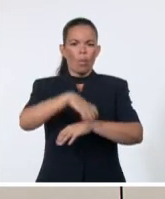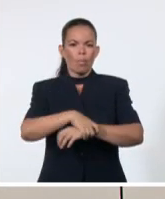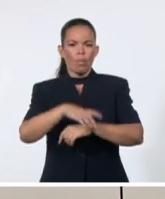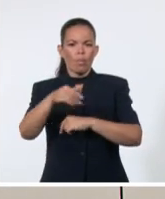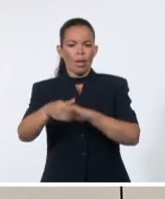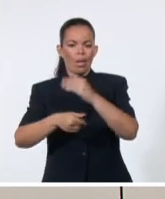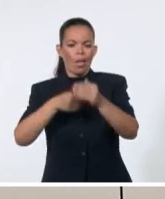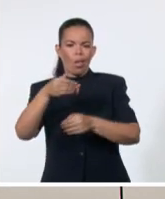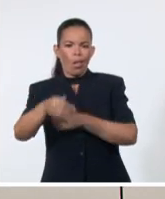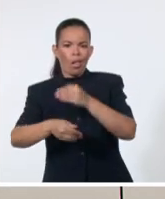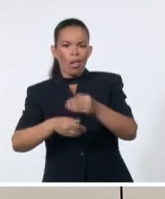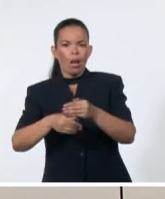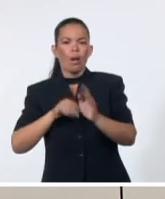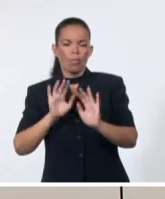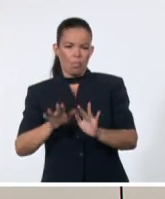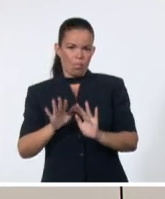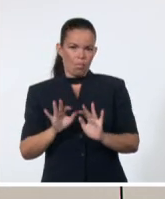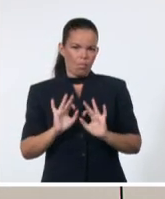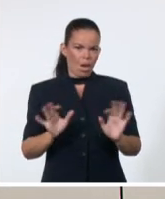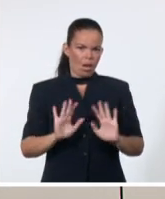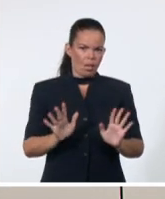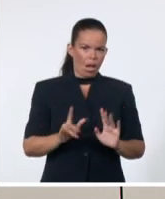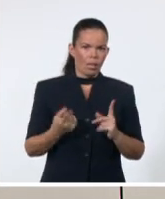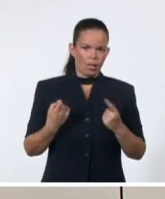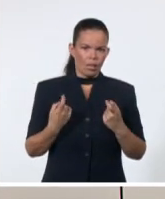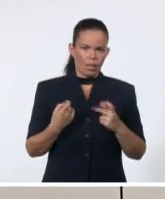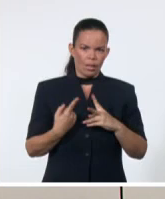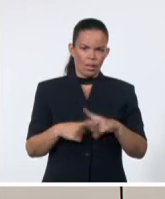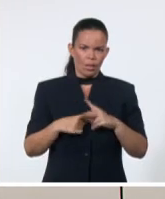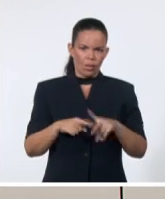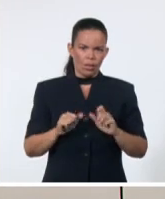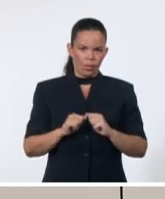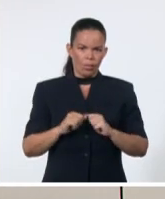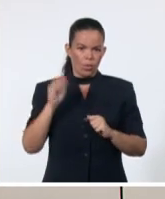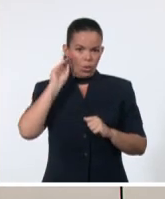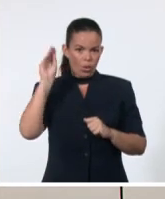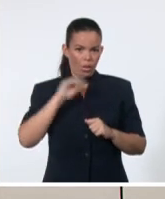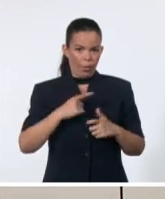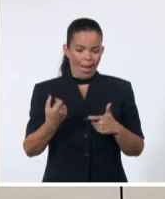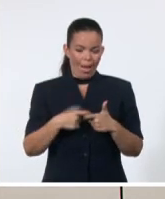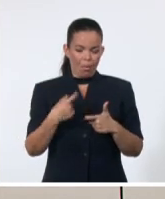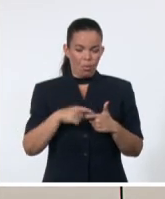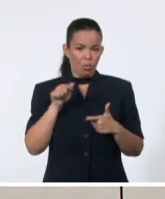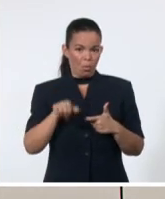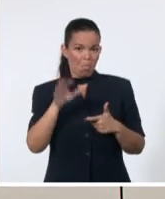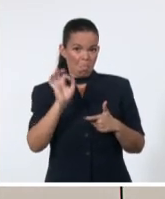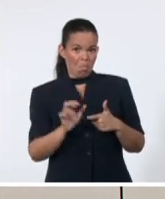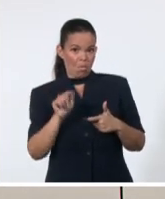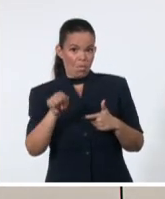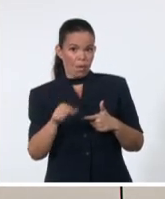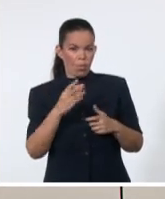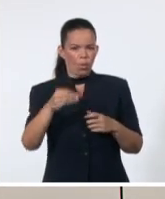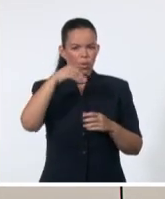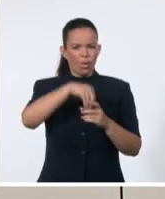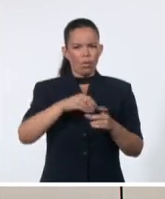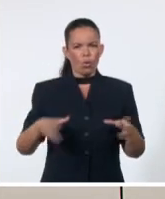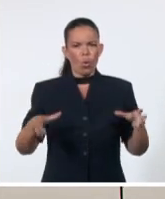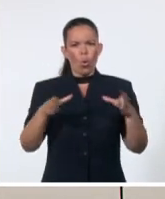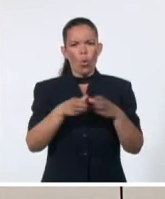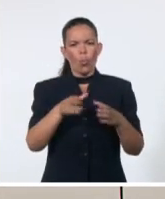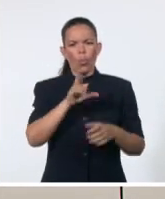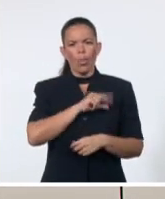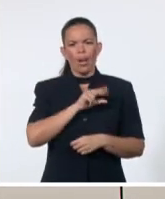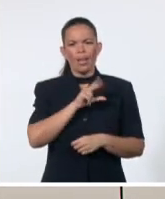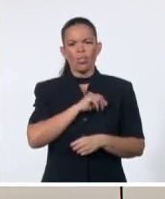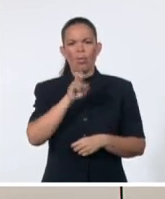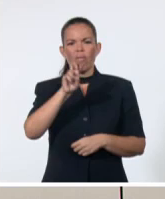positivo estas conversaciones y los acuerdos, además de que la esposa de Saab es parte de la delegación venezolana y